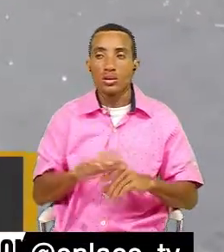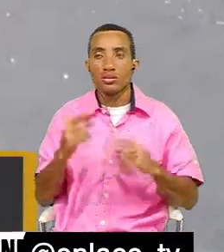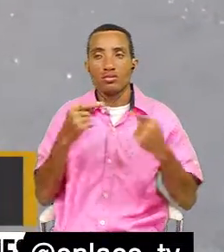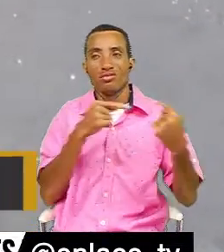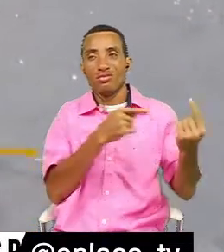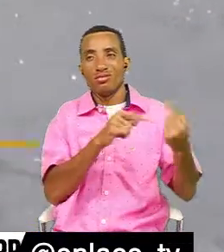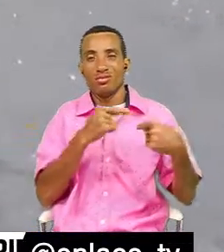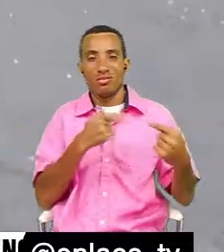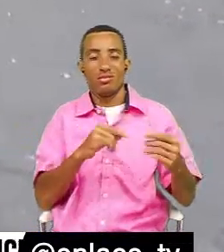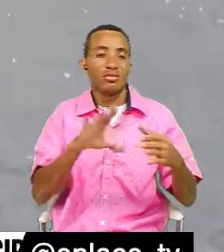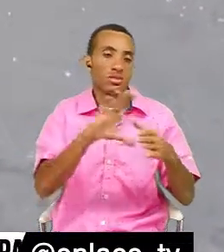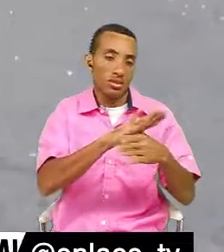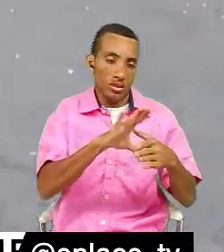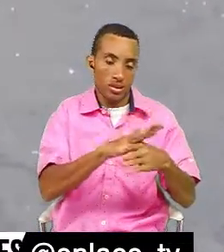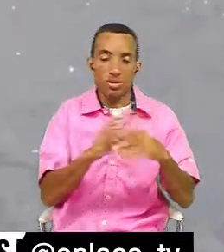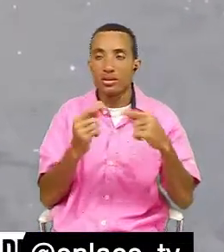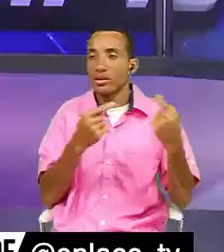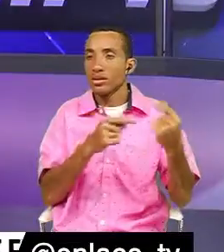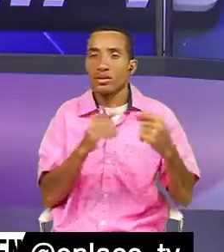con los taxistas en el sector.